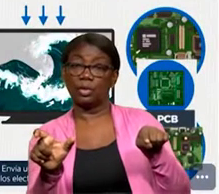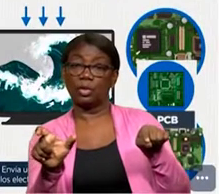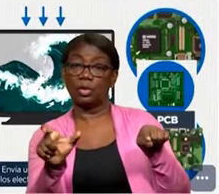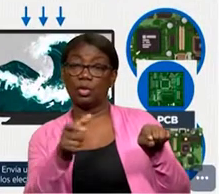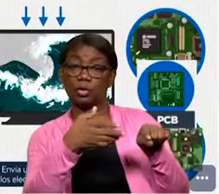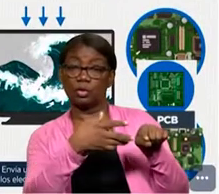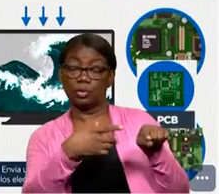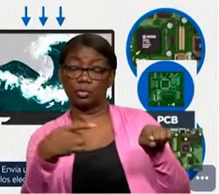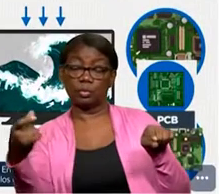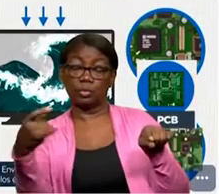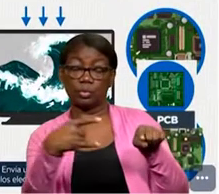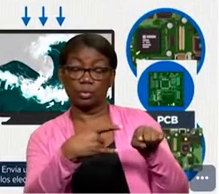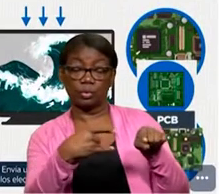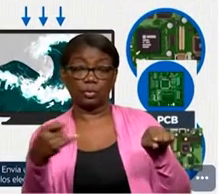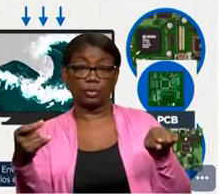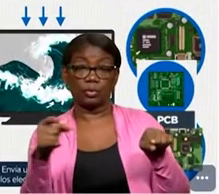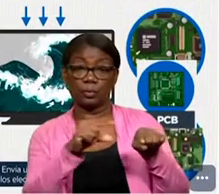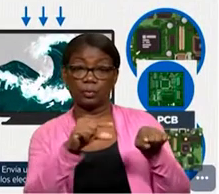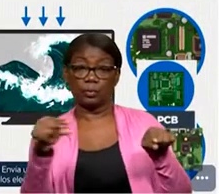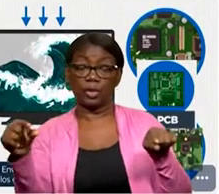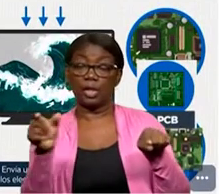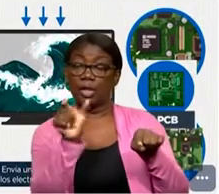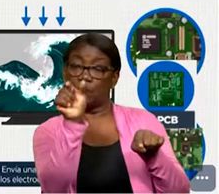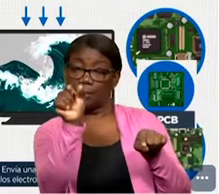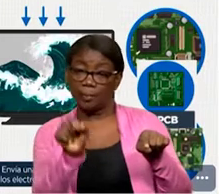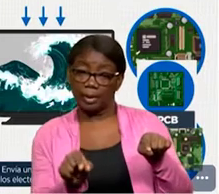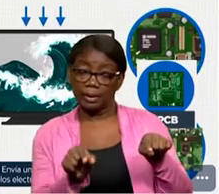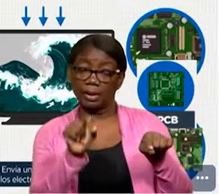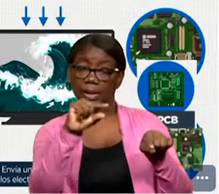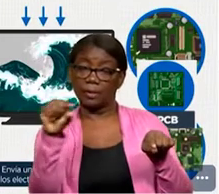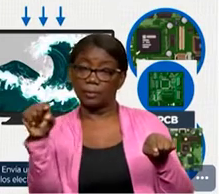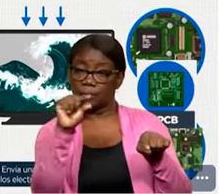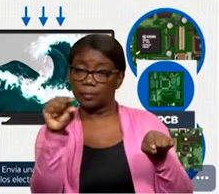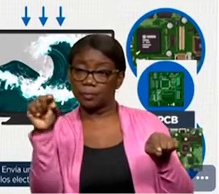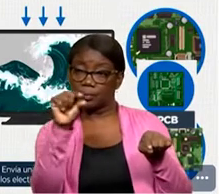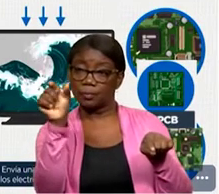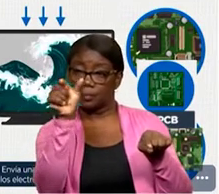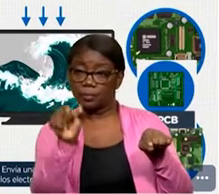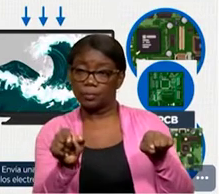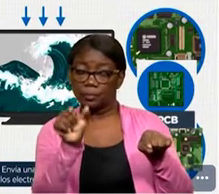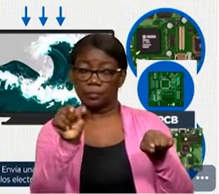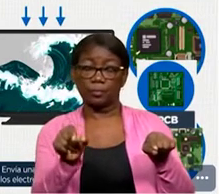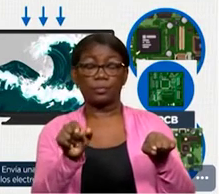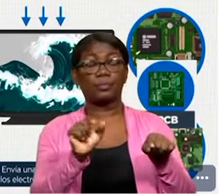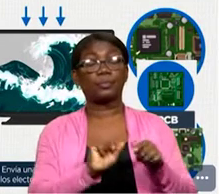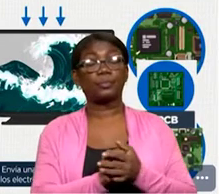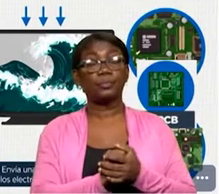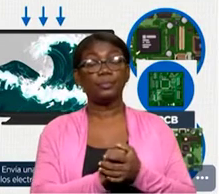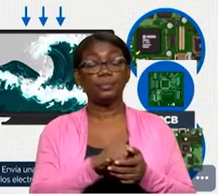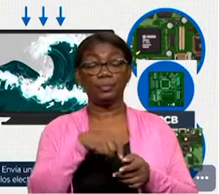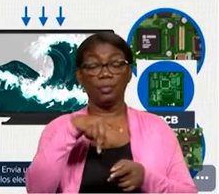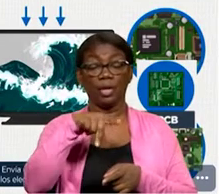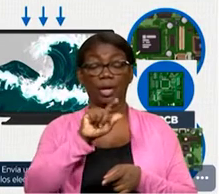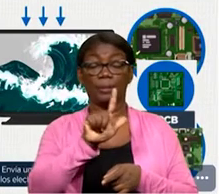barridos horizontales y los verticales. En algunos casos, en tecnología plasma, esa tarjeta